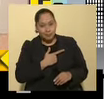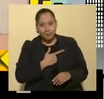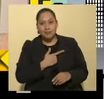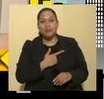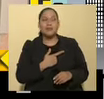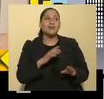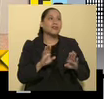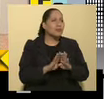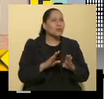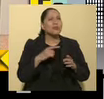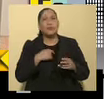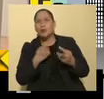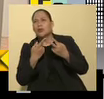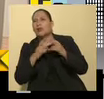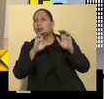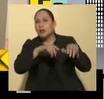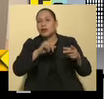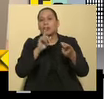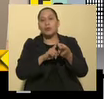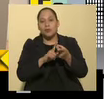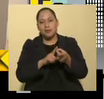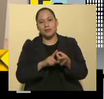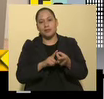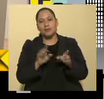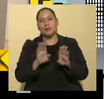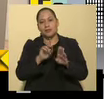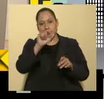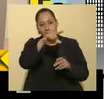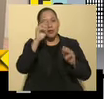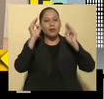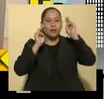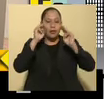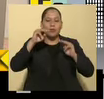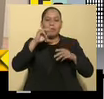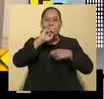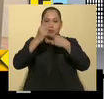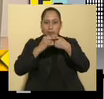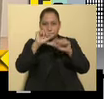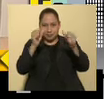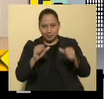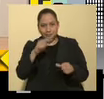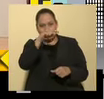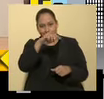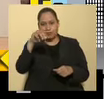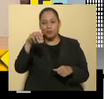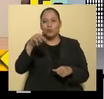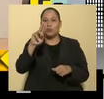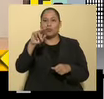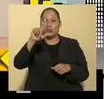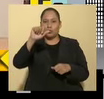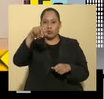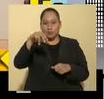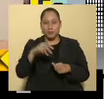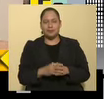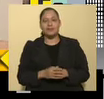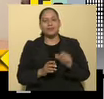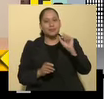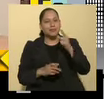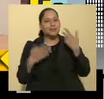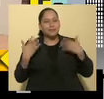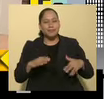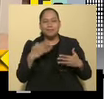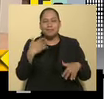ay, pues ¿por dónde empiezo? ¿Por dónde empiezamos? Pues por el Museo Nacional de Arte. Ay, ay, ay,